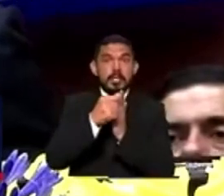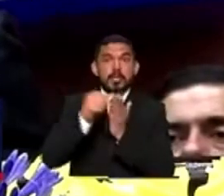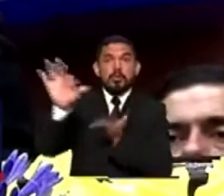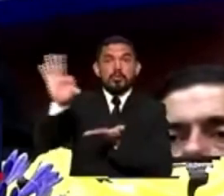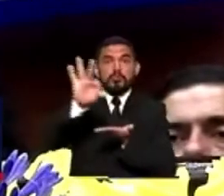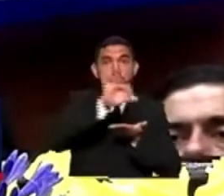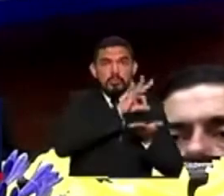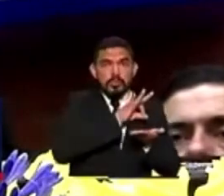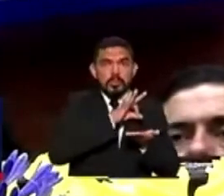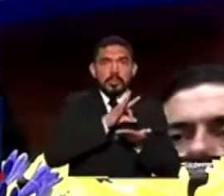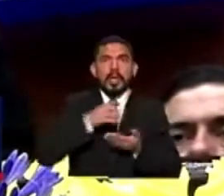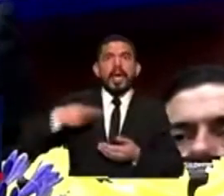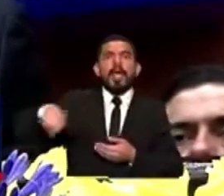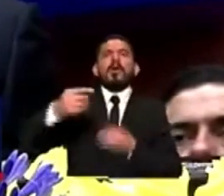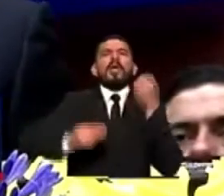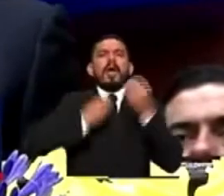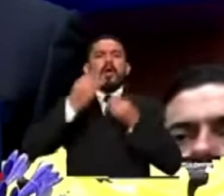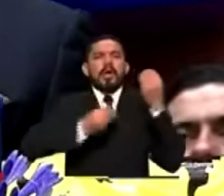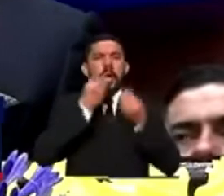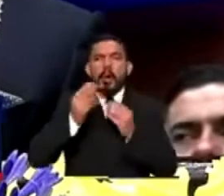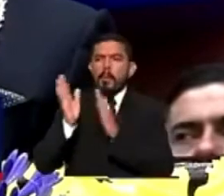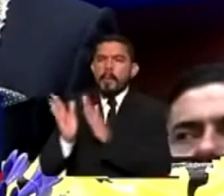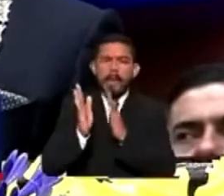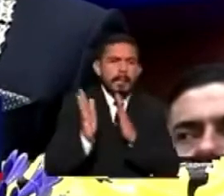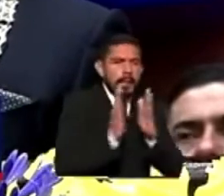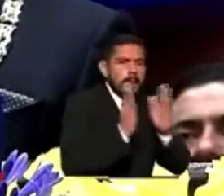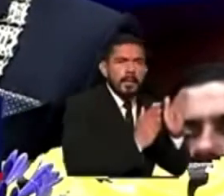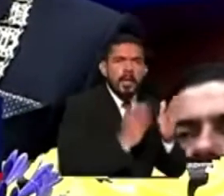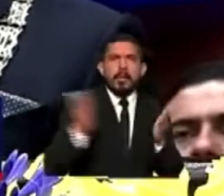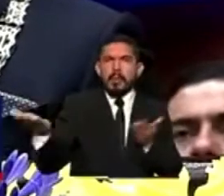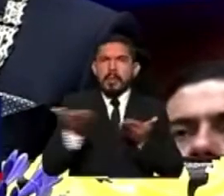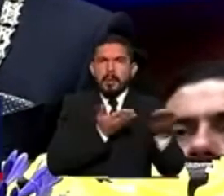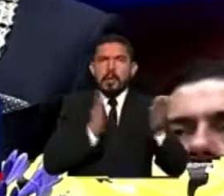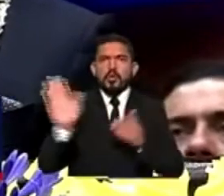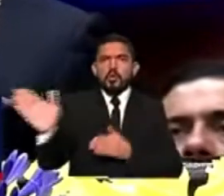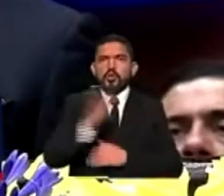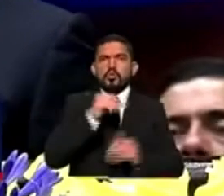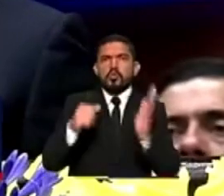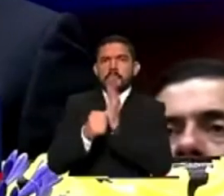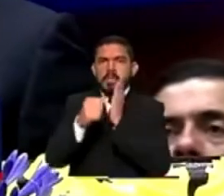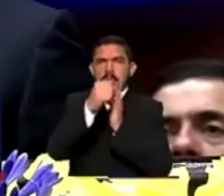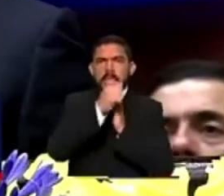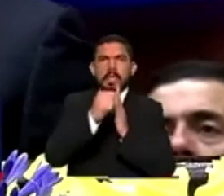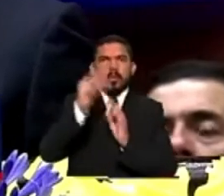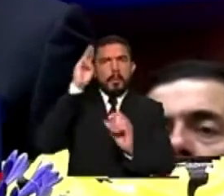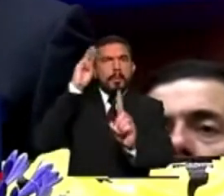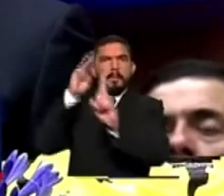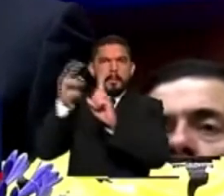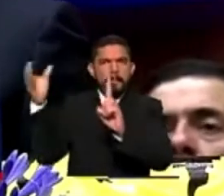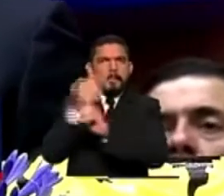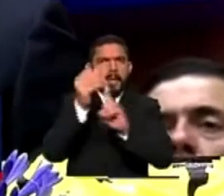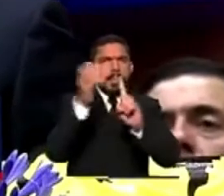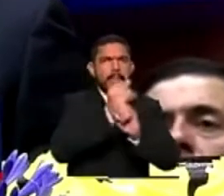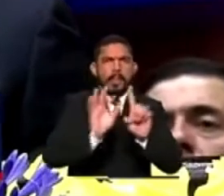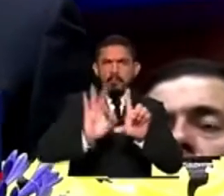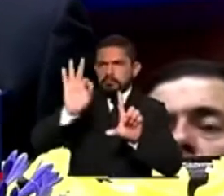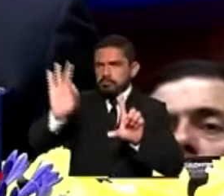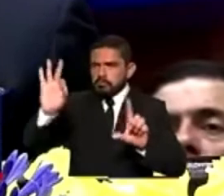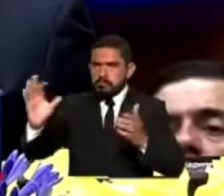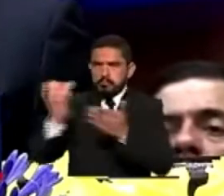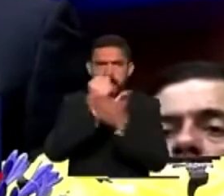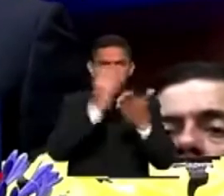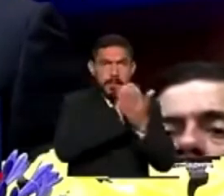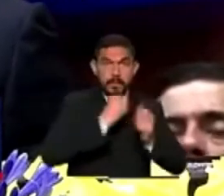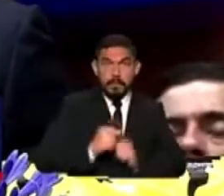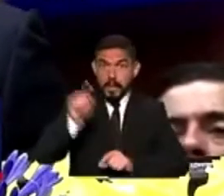que establezcan claramente su plan de acción en cada una de sus carteras de Estado, con metas claras y medibles.